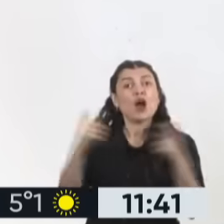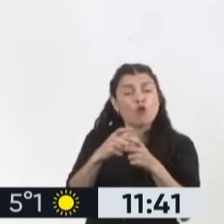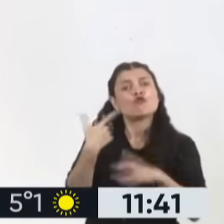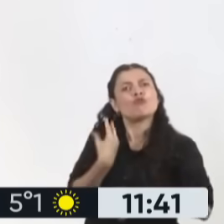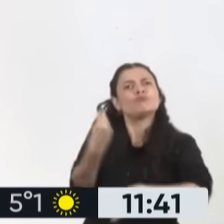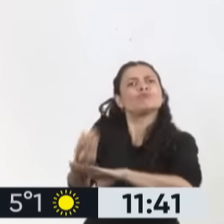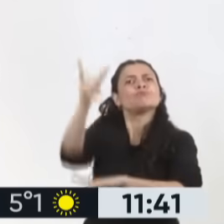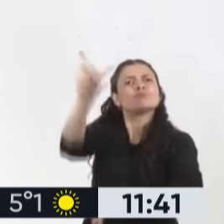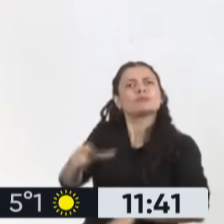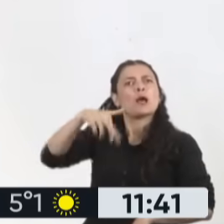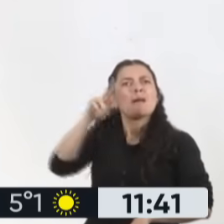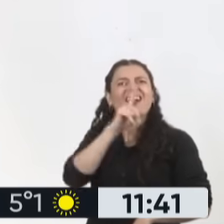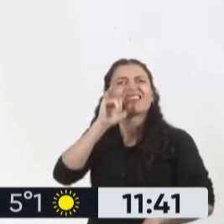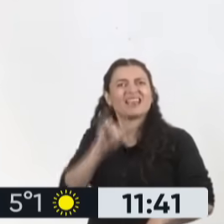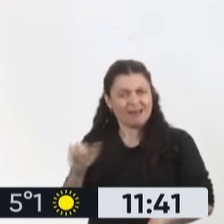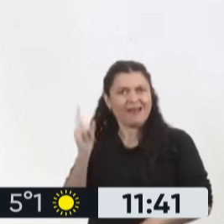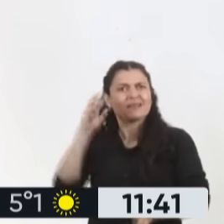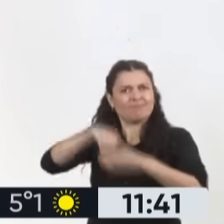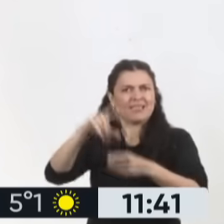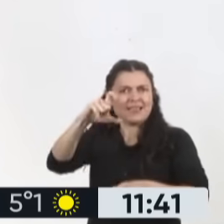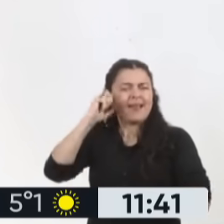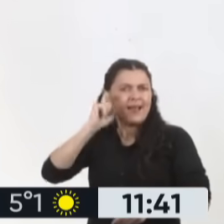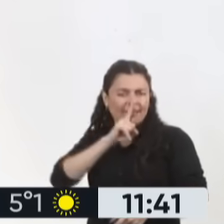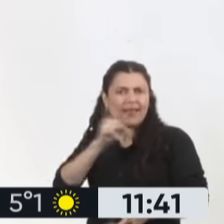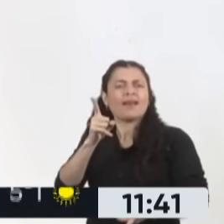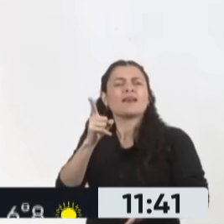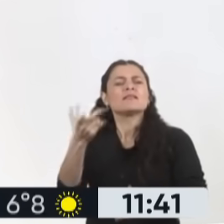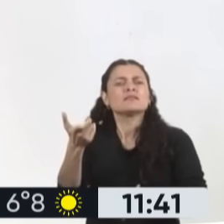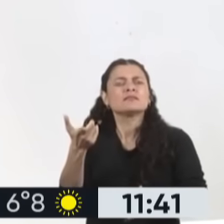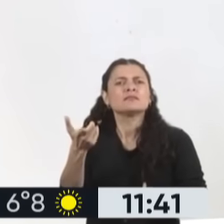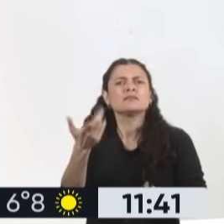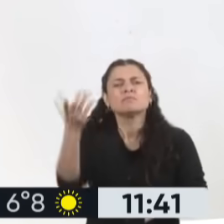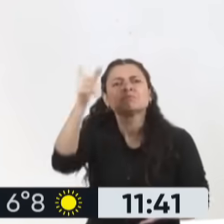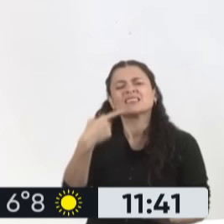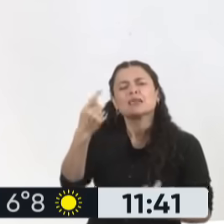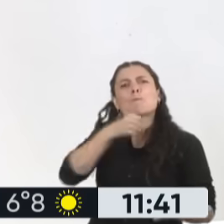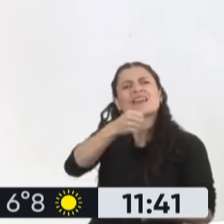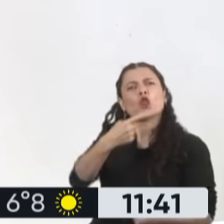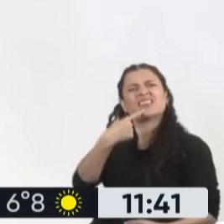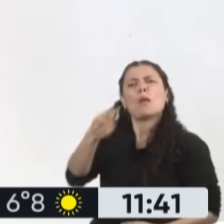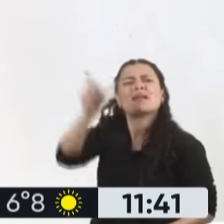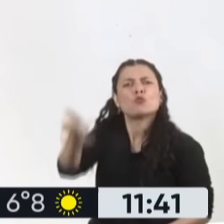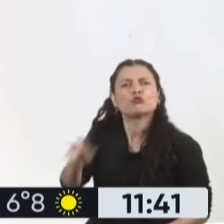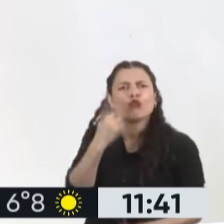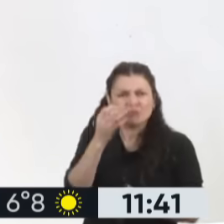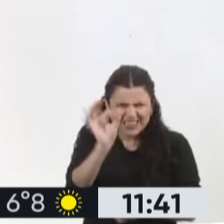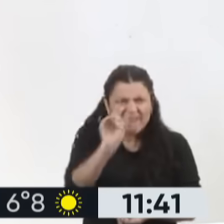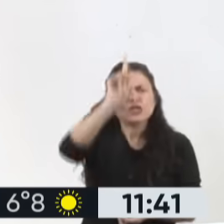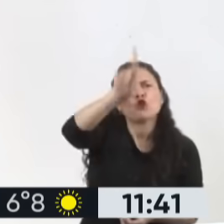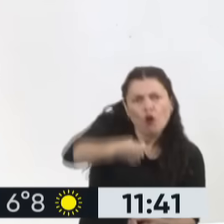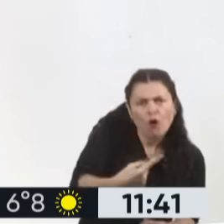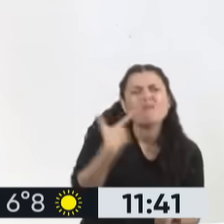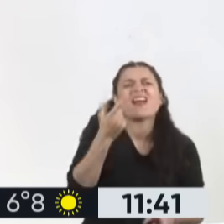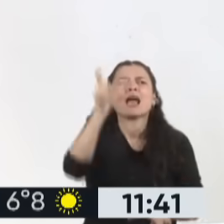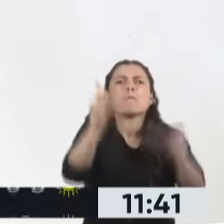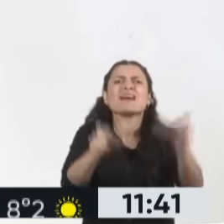CGT, de la UOCRA, le pregunté por qué consideraba que se estaba dando esta suba del desempleo, que salieron